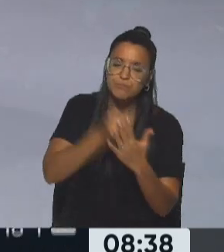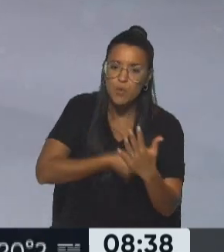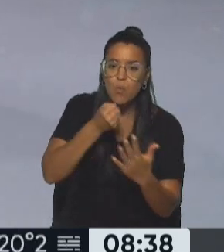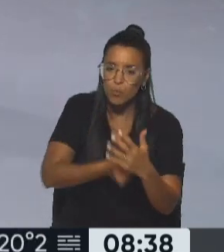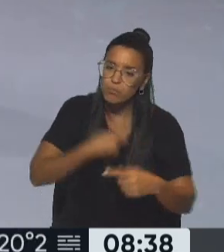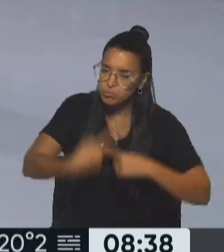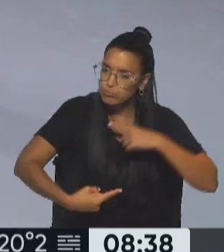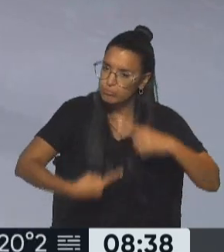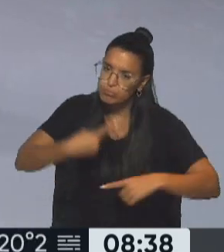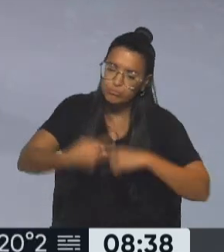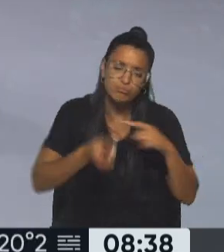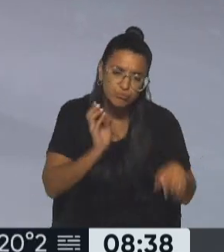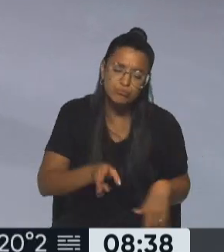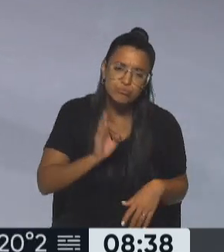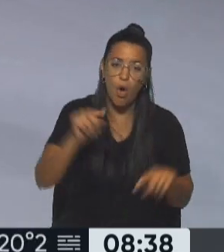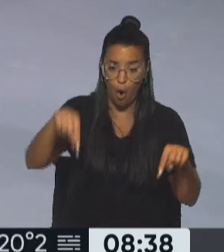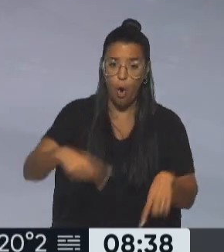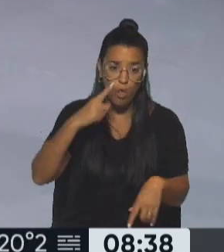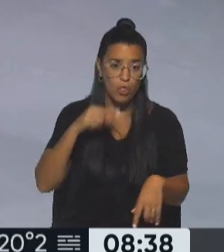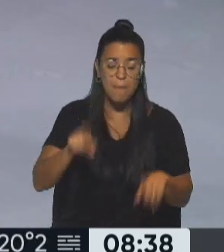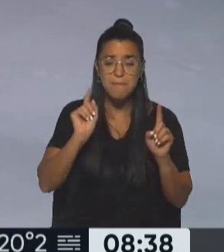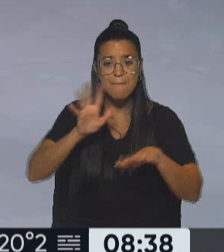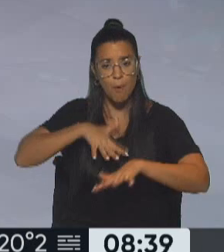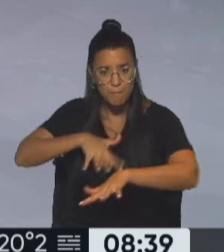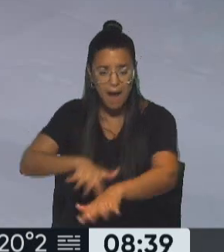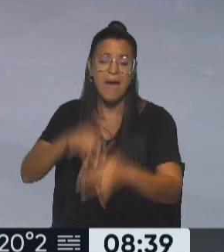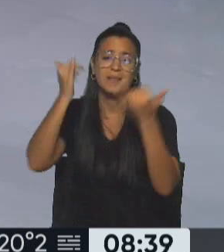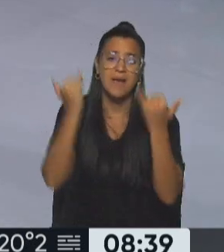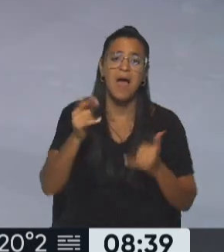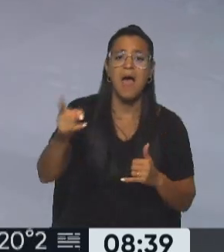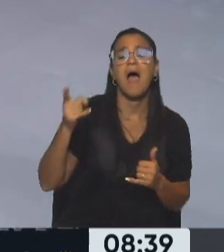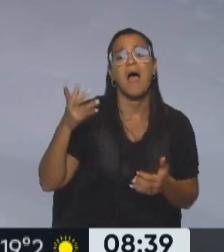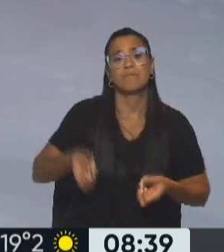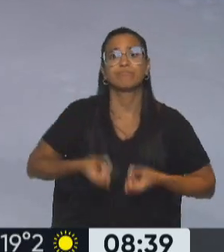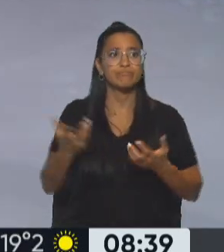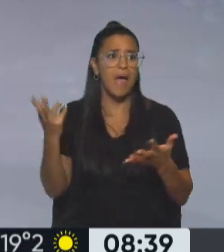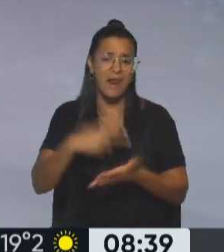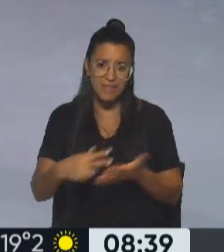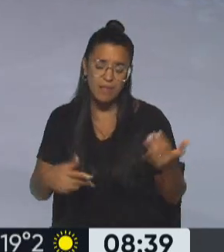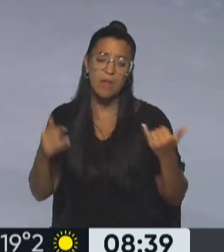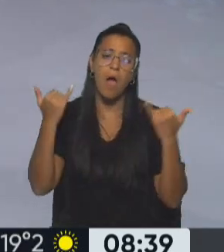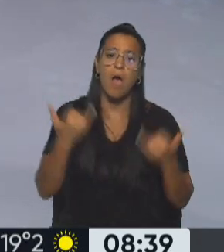lucha siguen hoy día, a través de estas marchas y de las distintas expresiones artísticas,